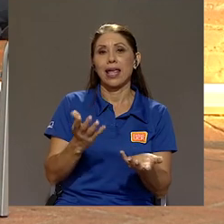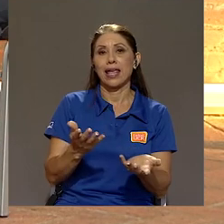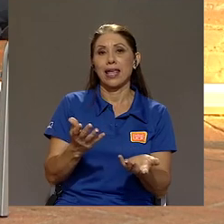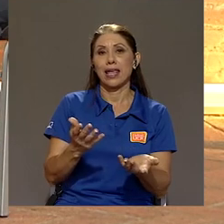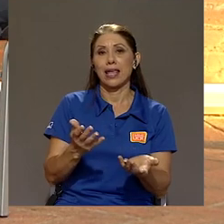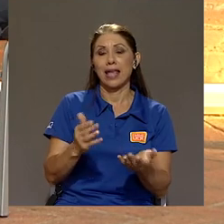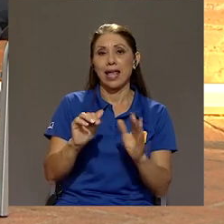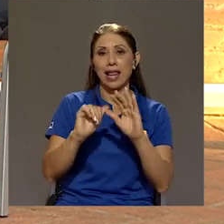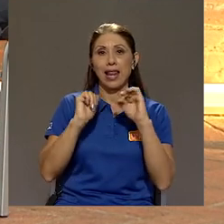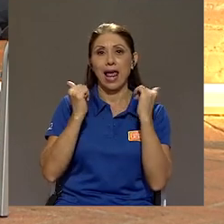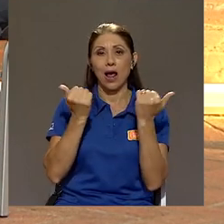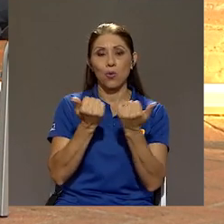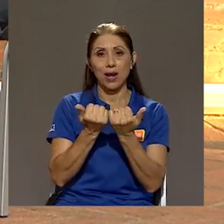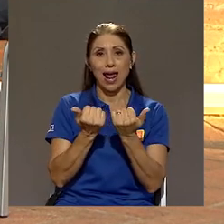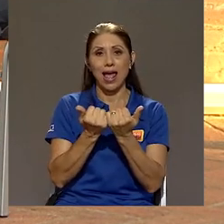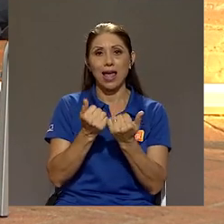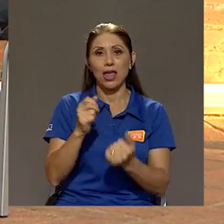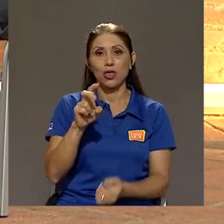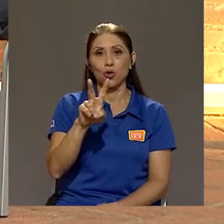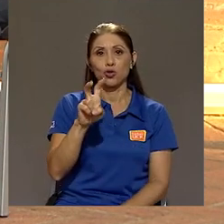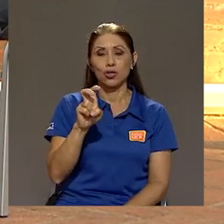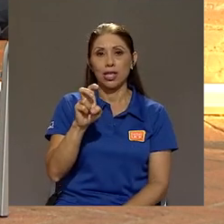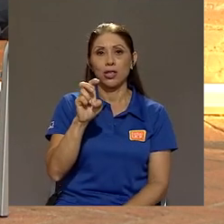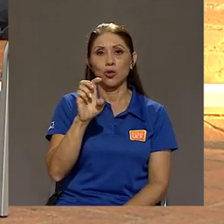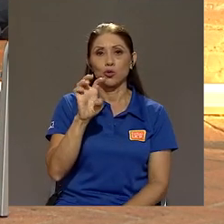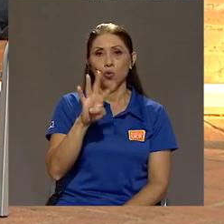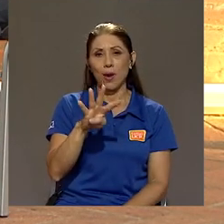lugar en el aula